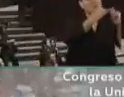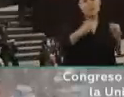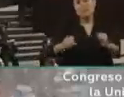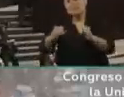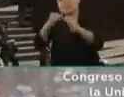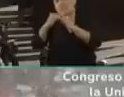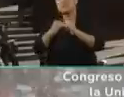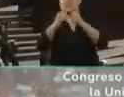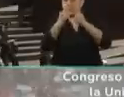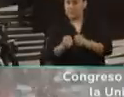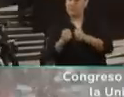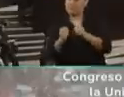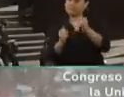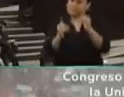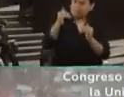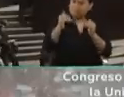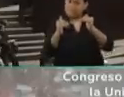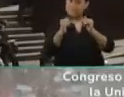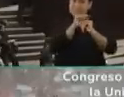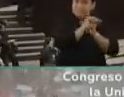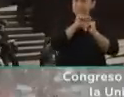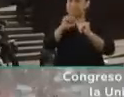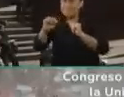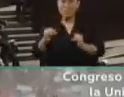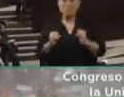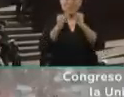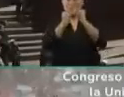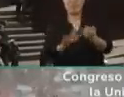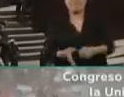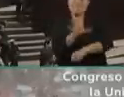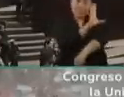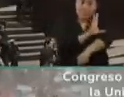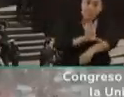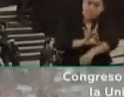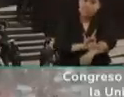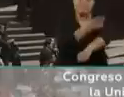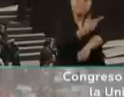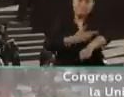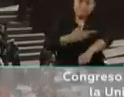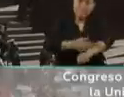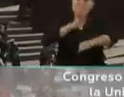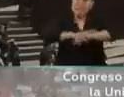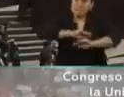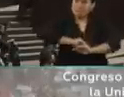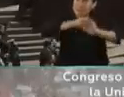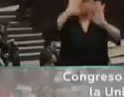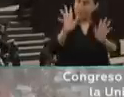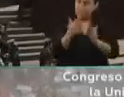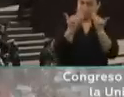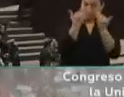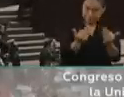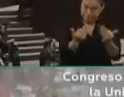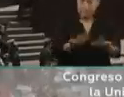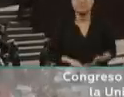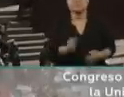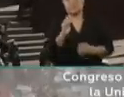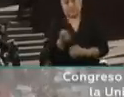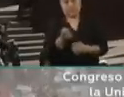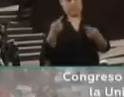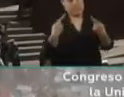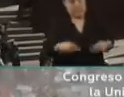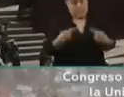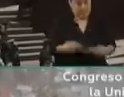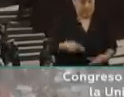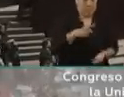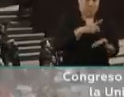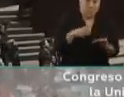entre los poderes, para fortalecer la transparencia y la rendición de cuentas y hacer que los derechos de todas